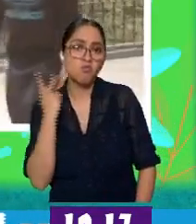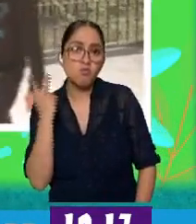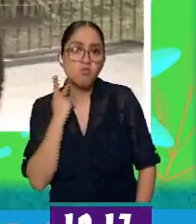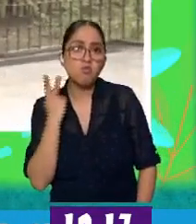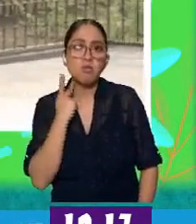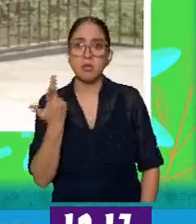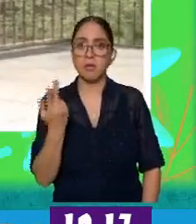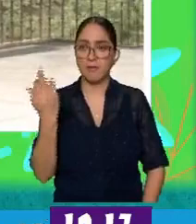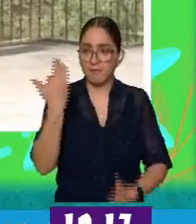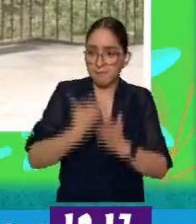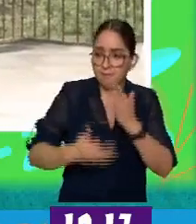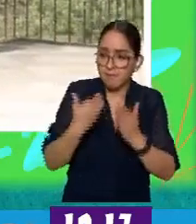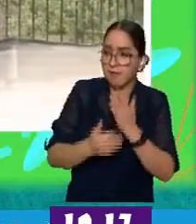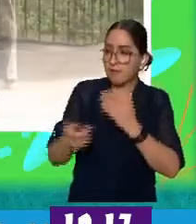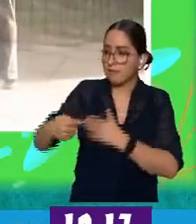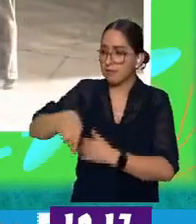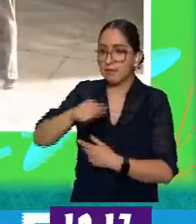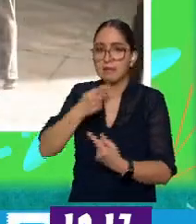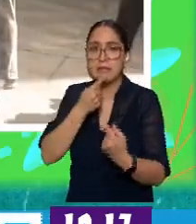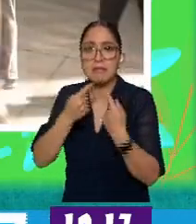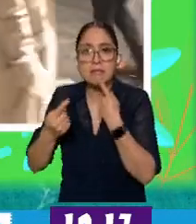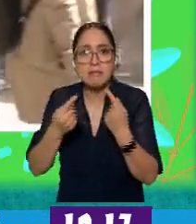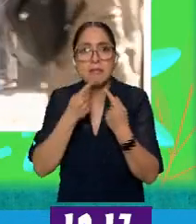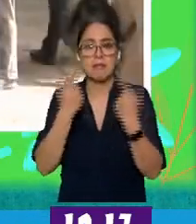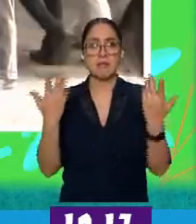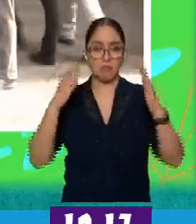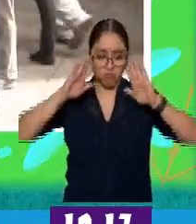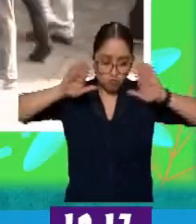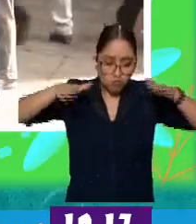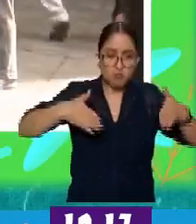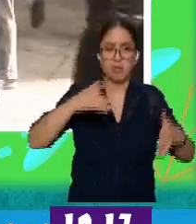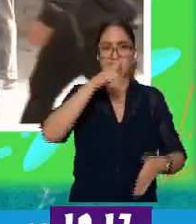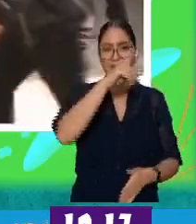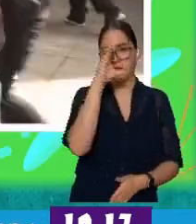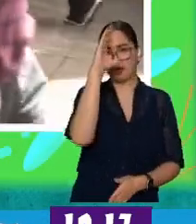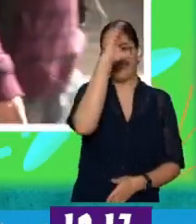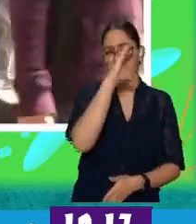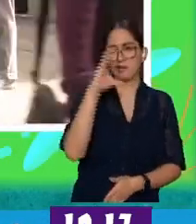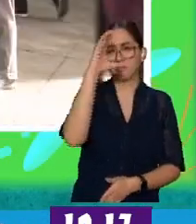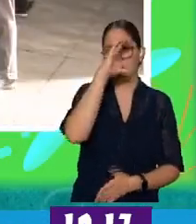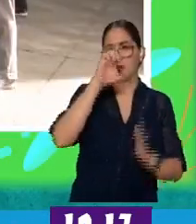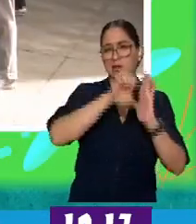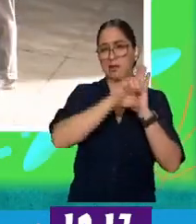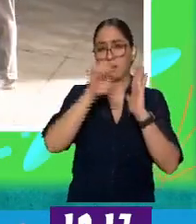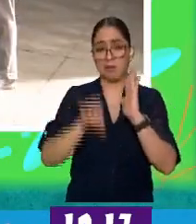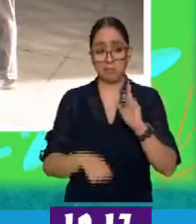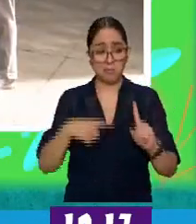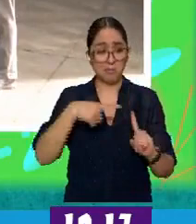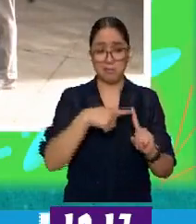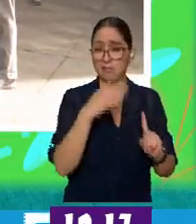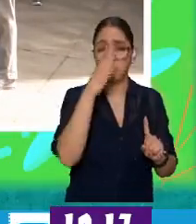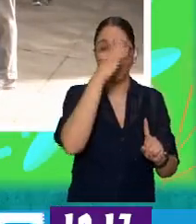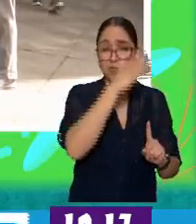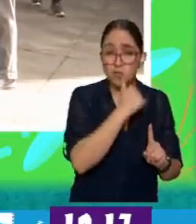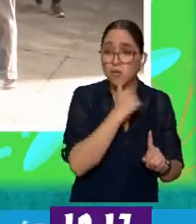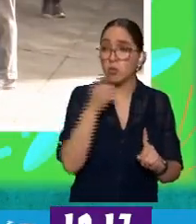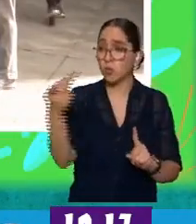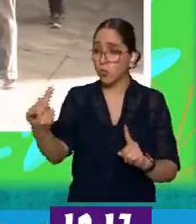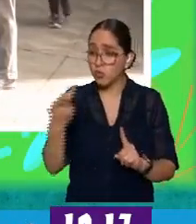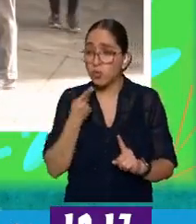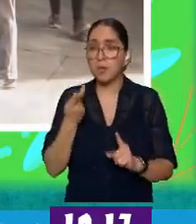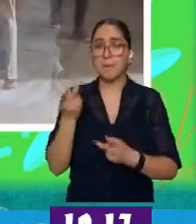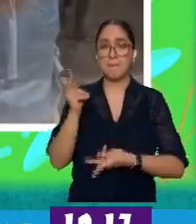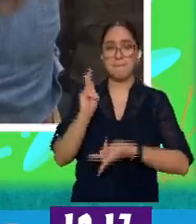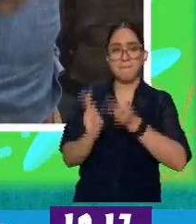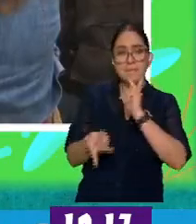herméticas al diálogo. Esto pasa hasta en la ciencia. Cuando una supuesta ciencia ya no permite el diálogo, el